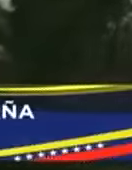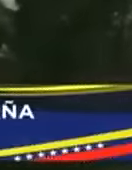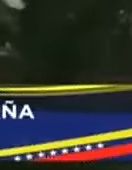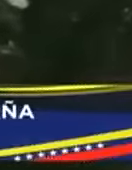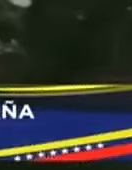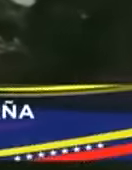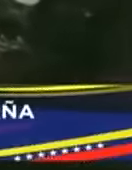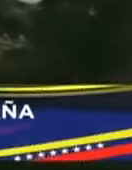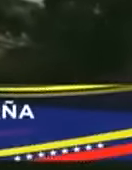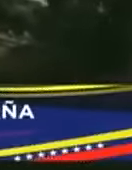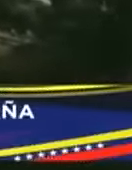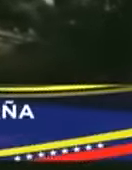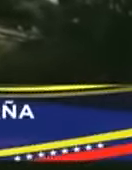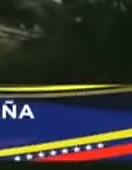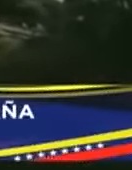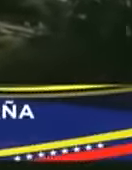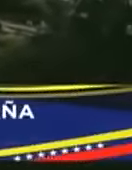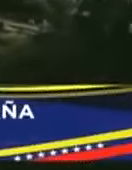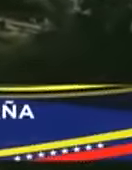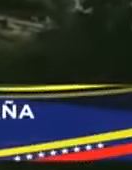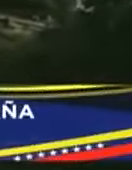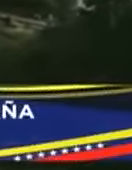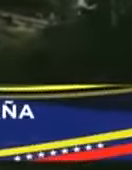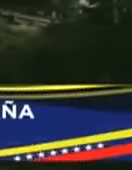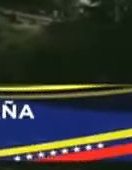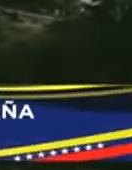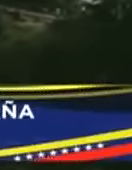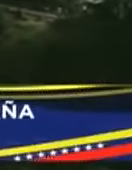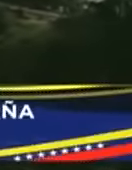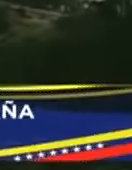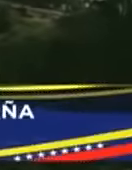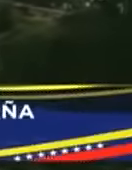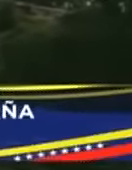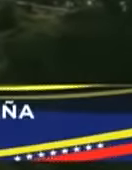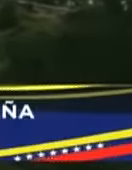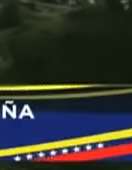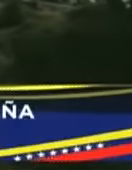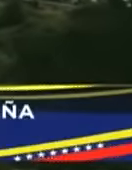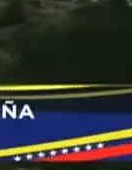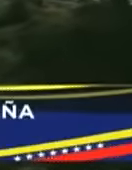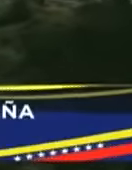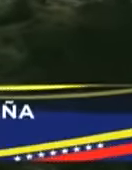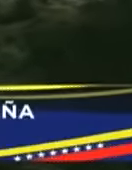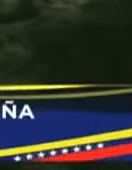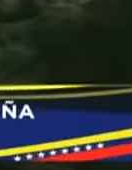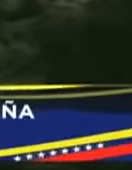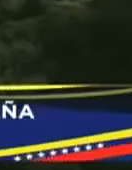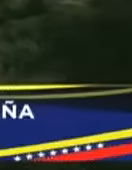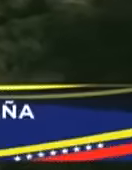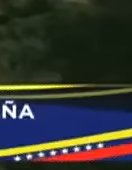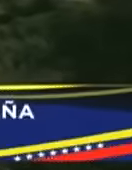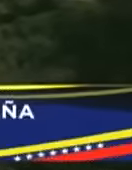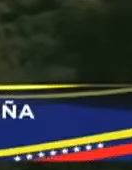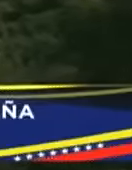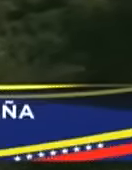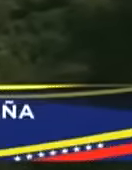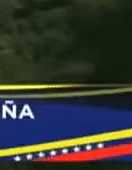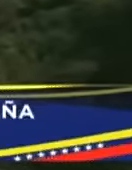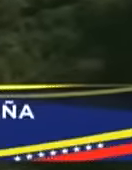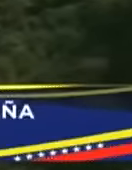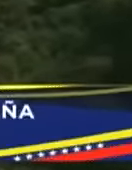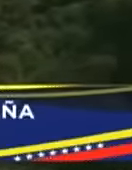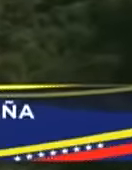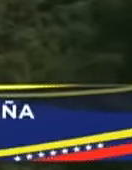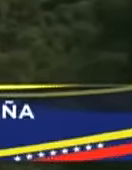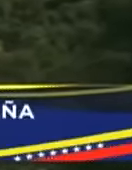fue proclamado como el candidato de las fuerzas revolucionarias y del pueblo chavista. Más temprano, en su cuenta en la red social